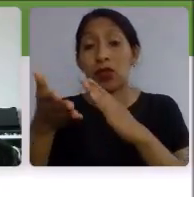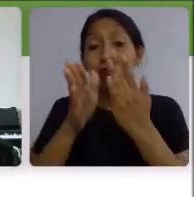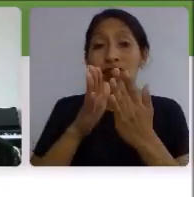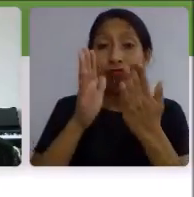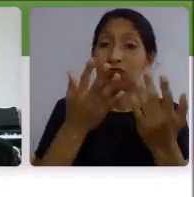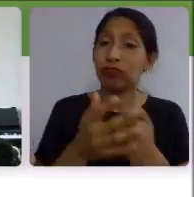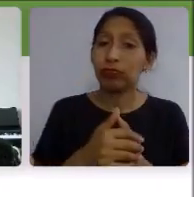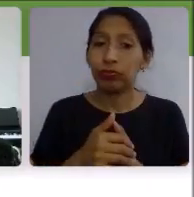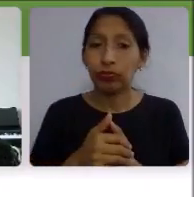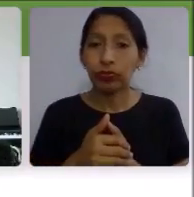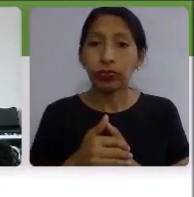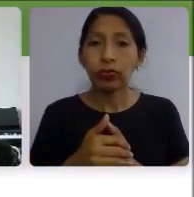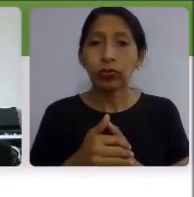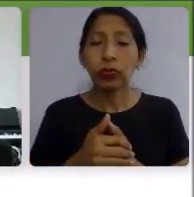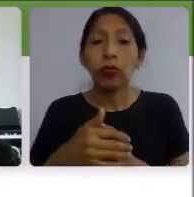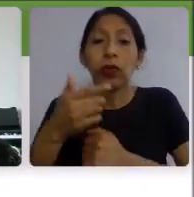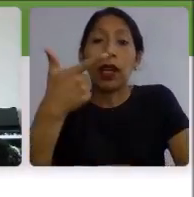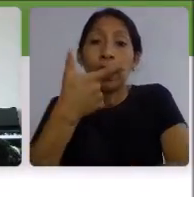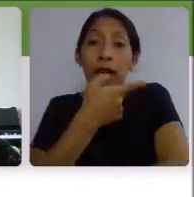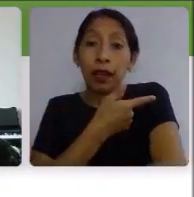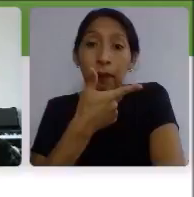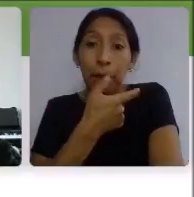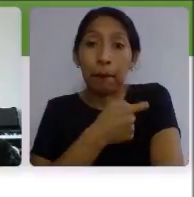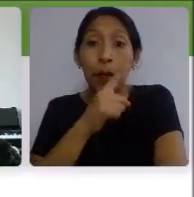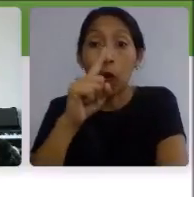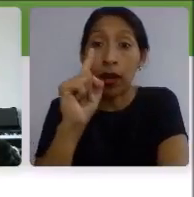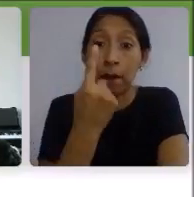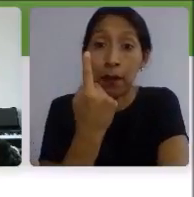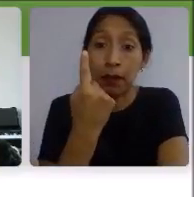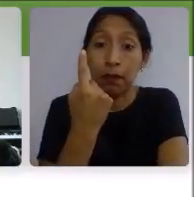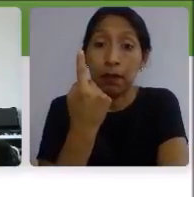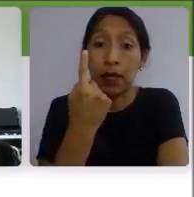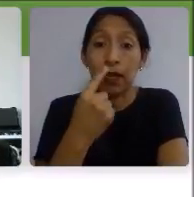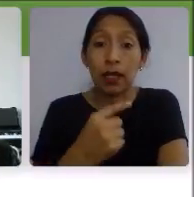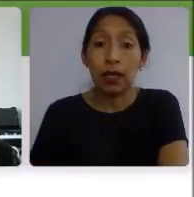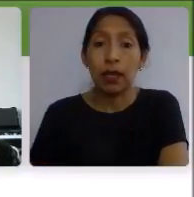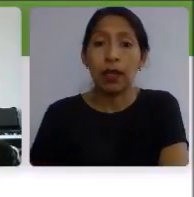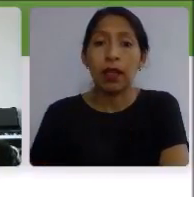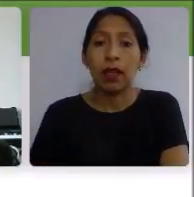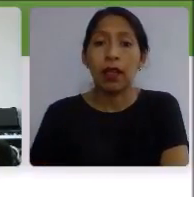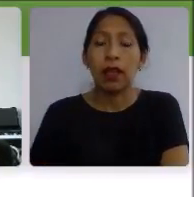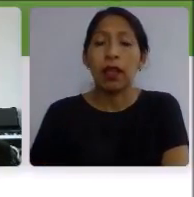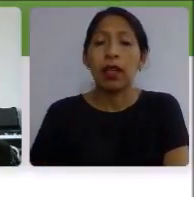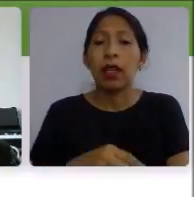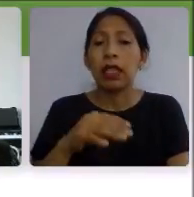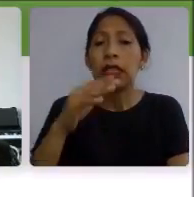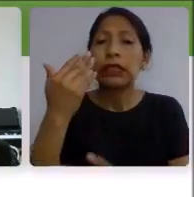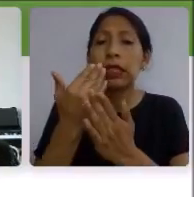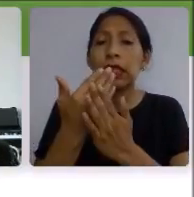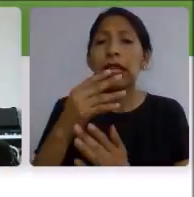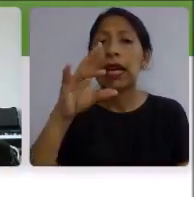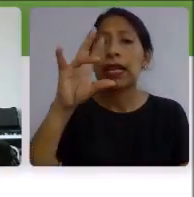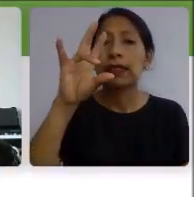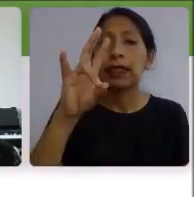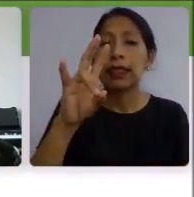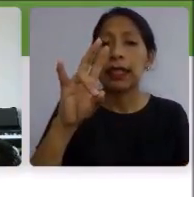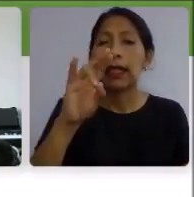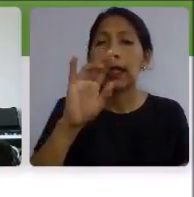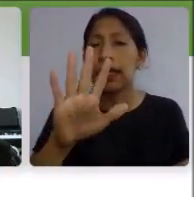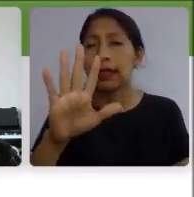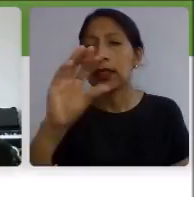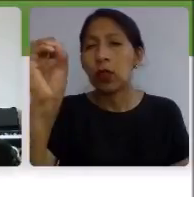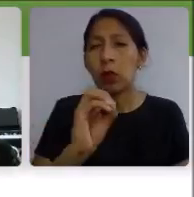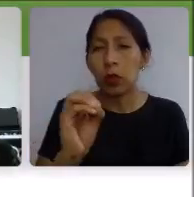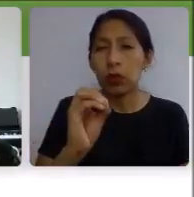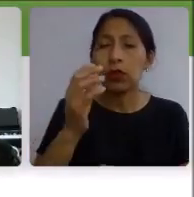142.945. Vacunados con la primera dosis, cerca del 75% de la población,